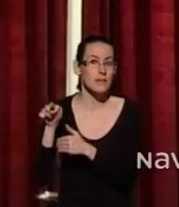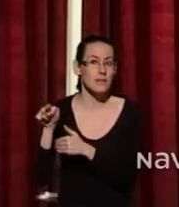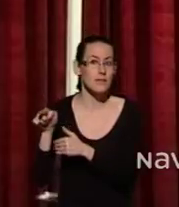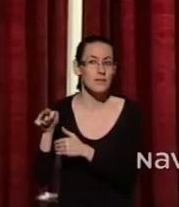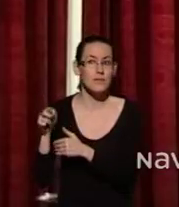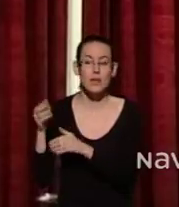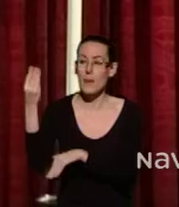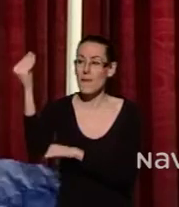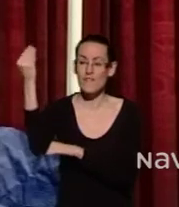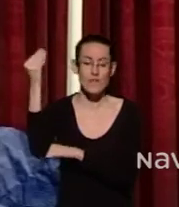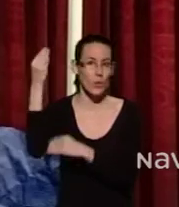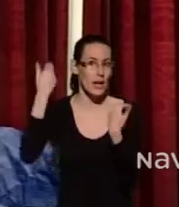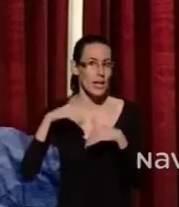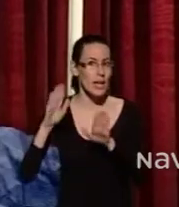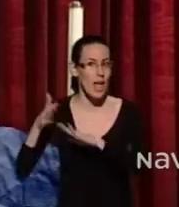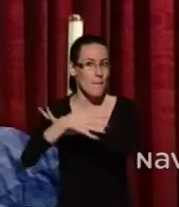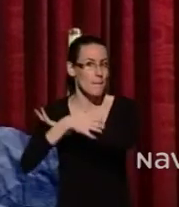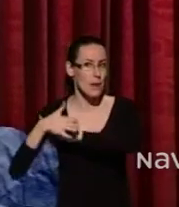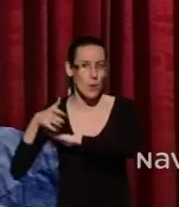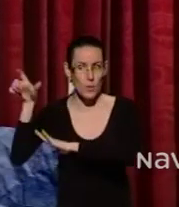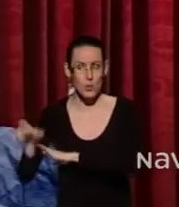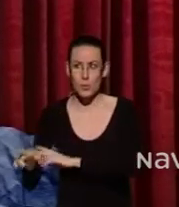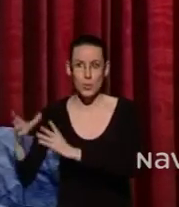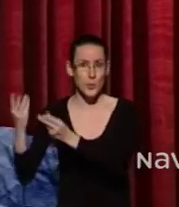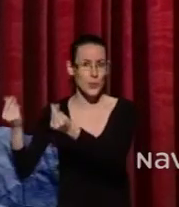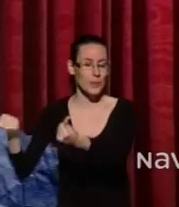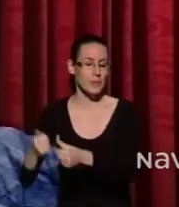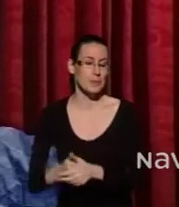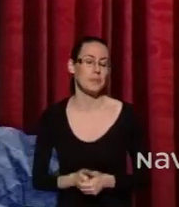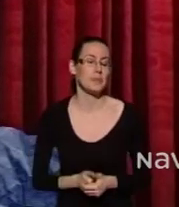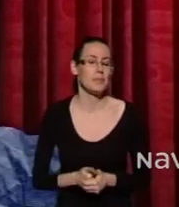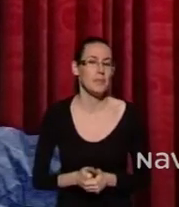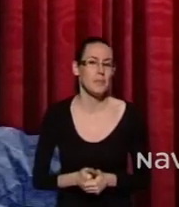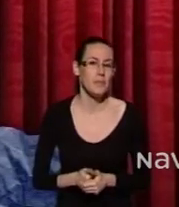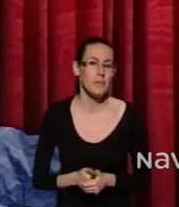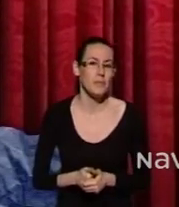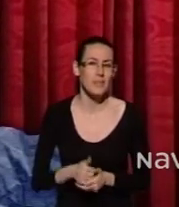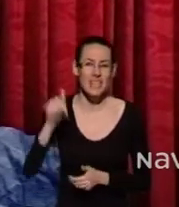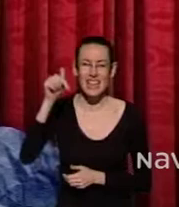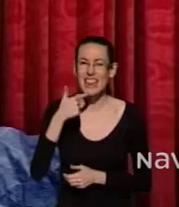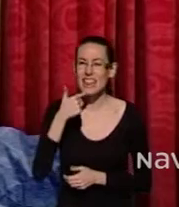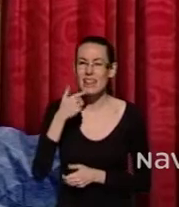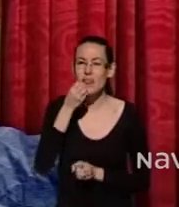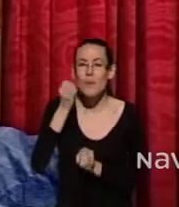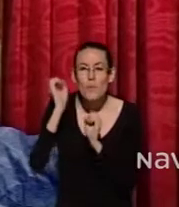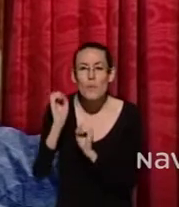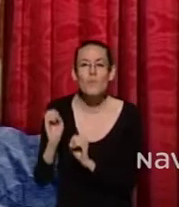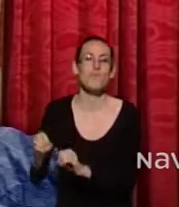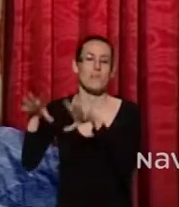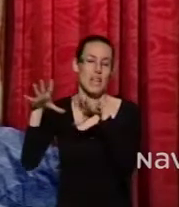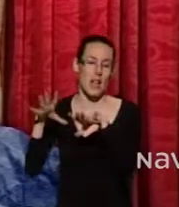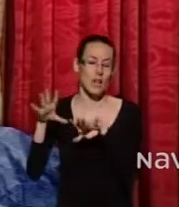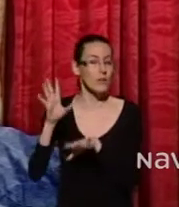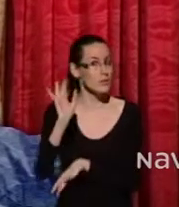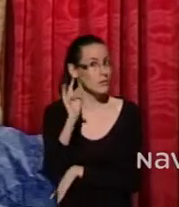desaparecido. Se le atribuyen algunos milagros, ¿no? Sí, mira, que venía gente. Curiosamente, ahí a un derecha e izquierda